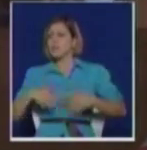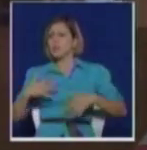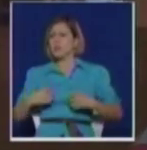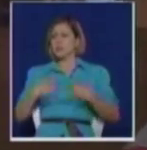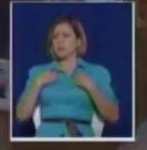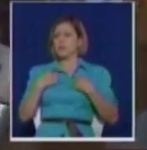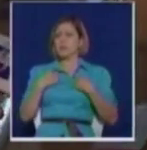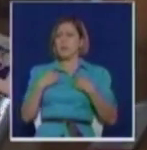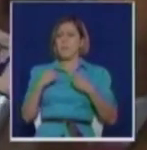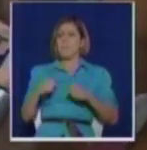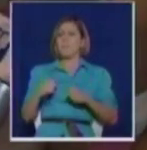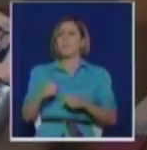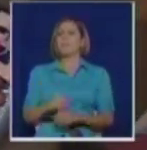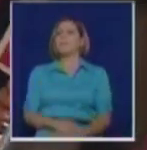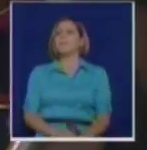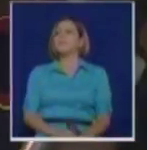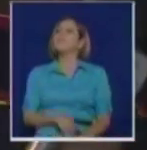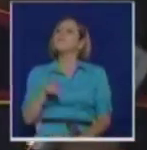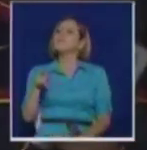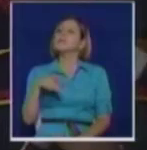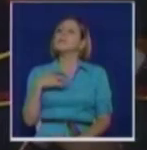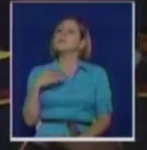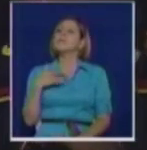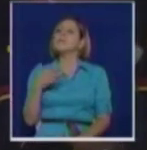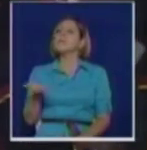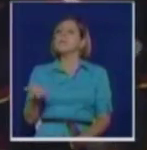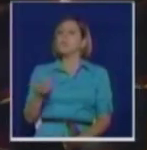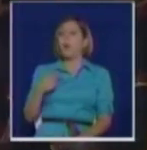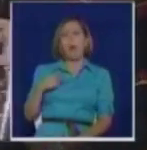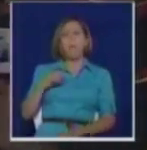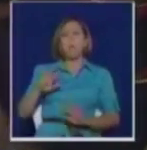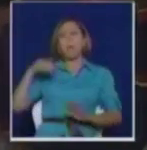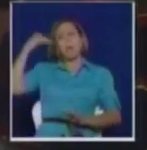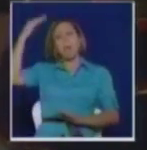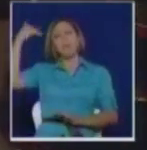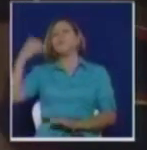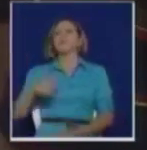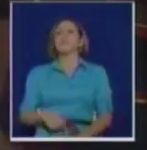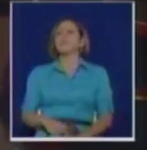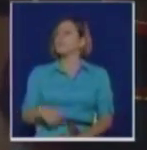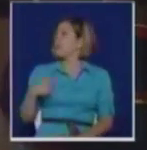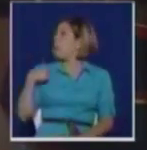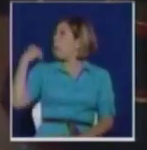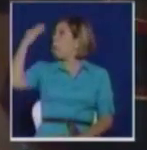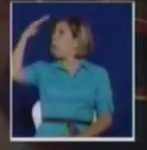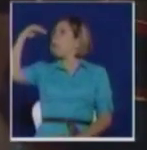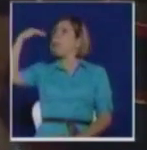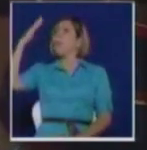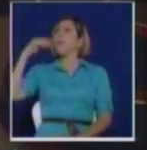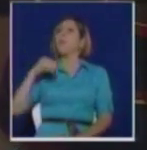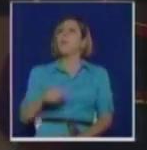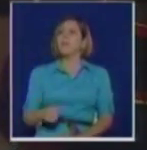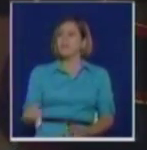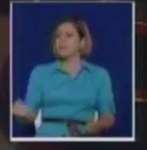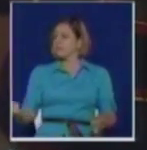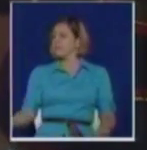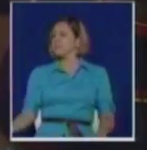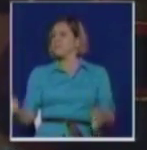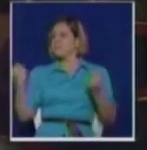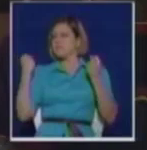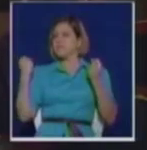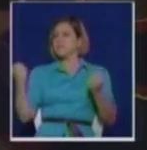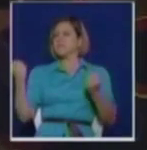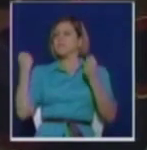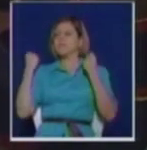aterrada. ¿Usted cómo lo vivió? ¿También lo sintió o lo cogió desprevenido? No, estaba desprevenido. En ese momentico estaba levantando un peso y pues